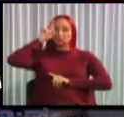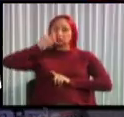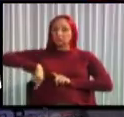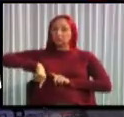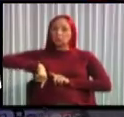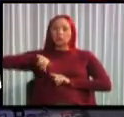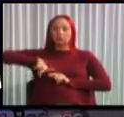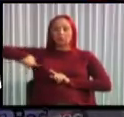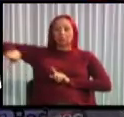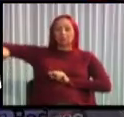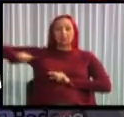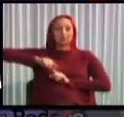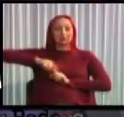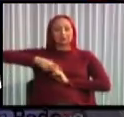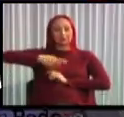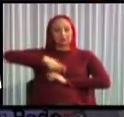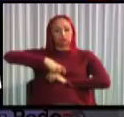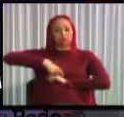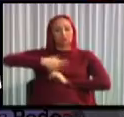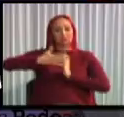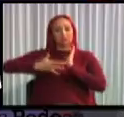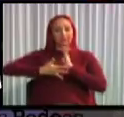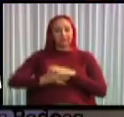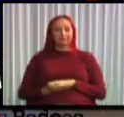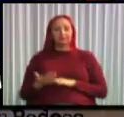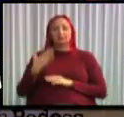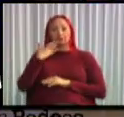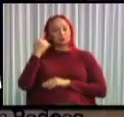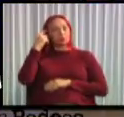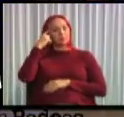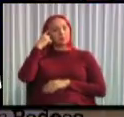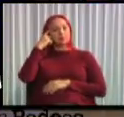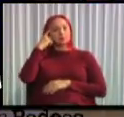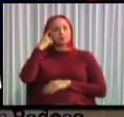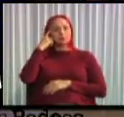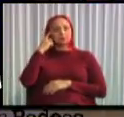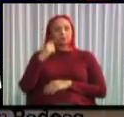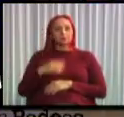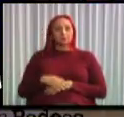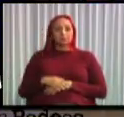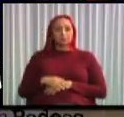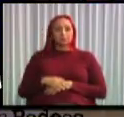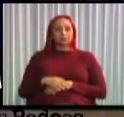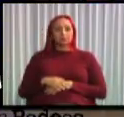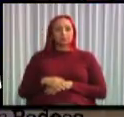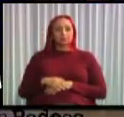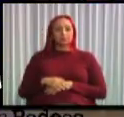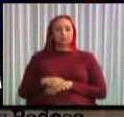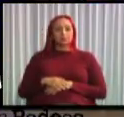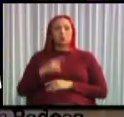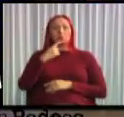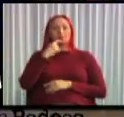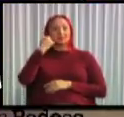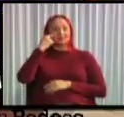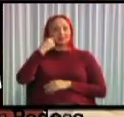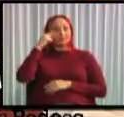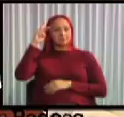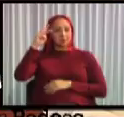aislar a la tecnología. Don Roger. Sí, yo pienso que además de lo que manifiesta Marcos de tener